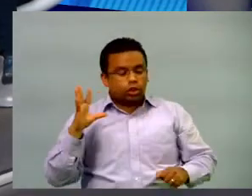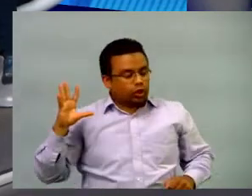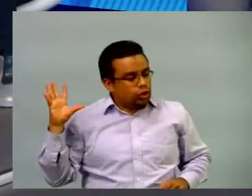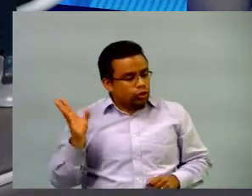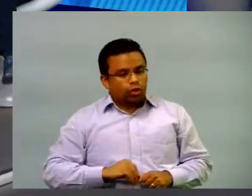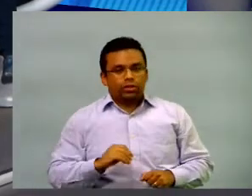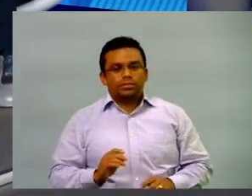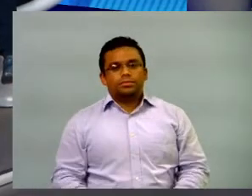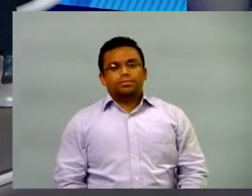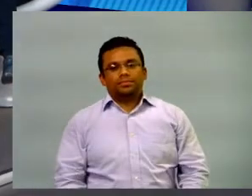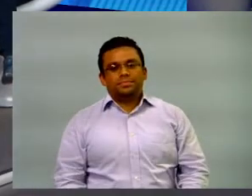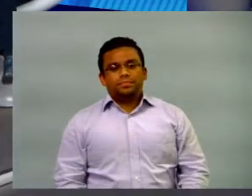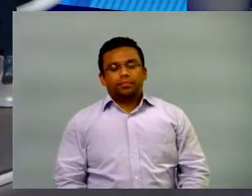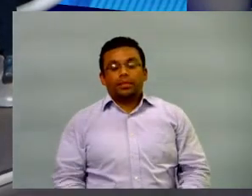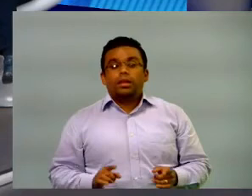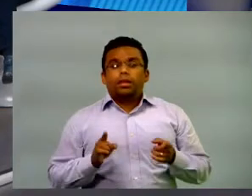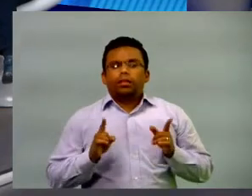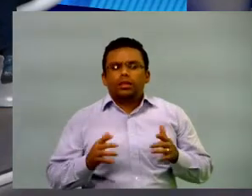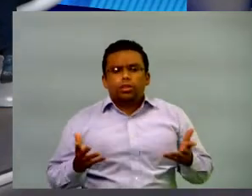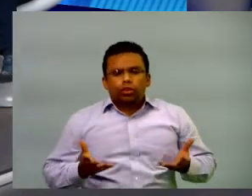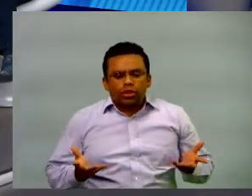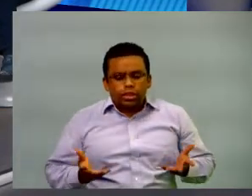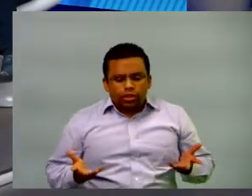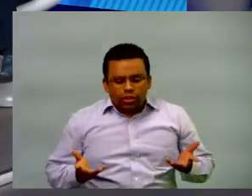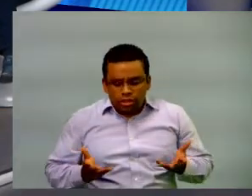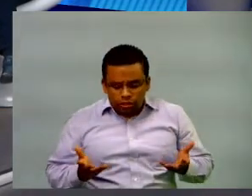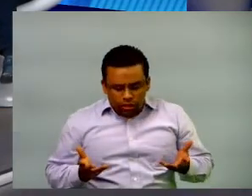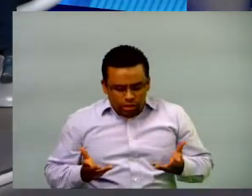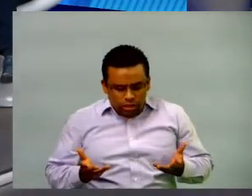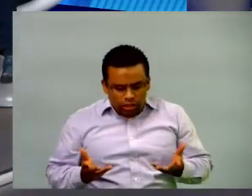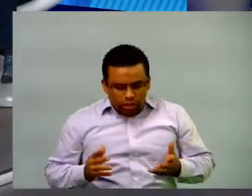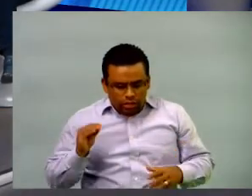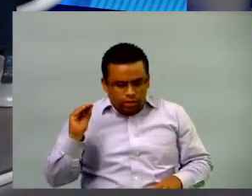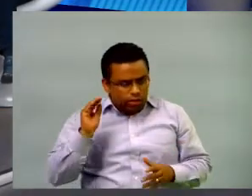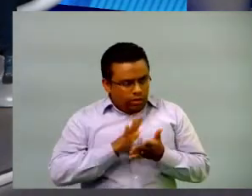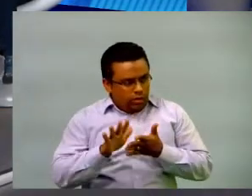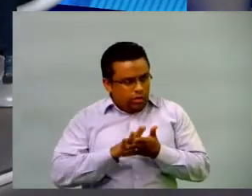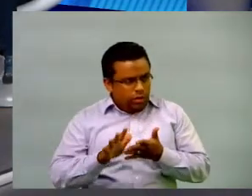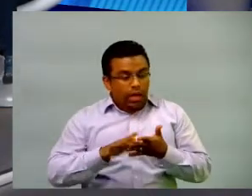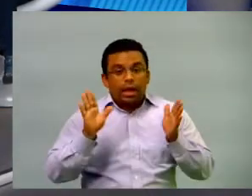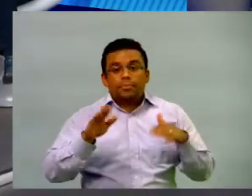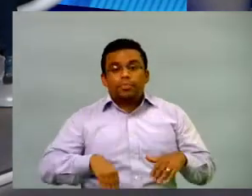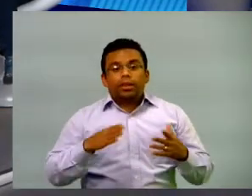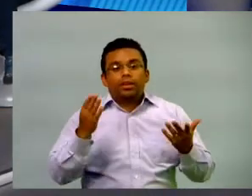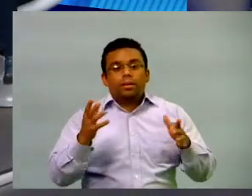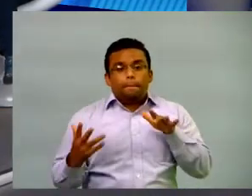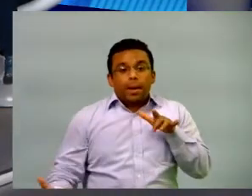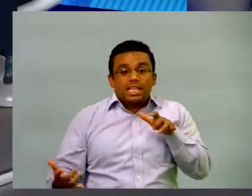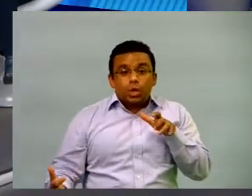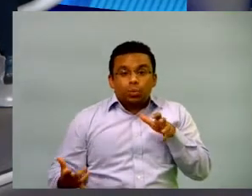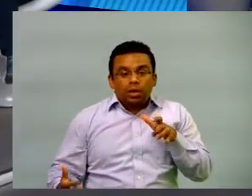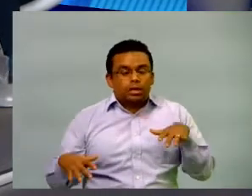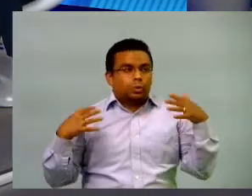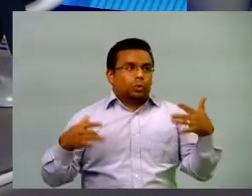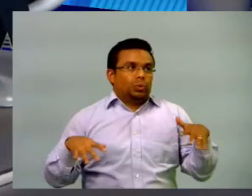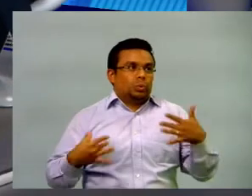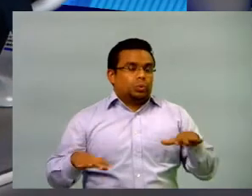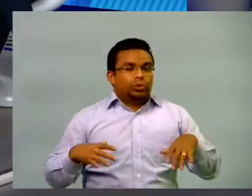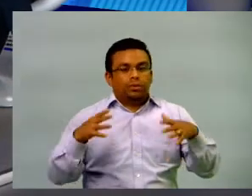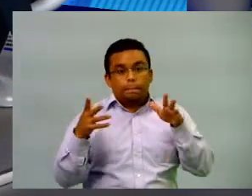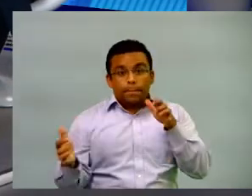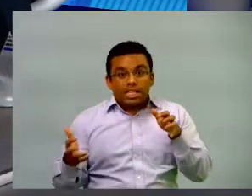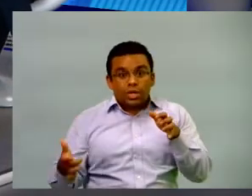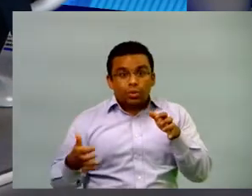mucho esta. ¿De dónde más? A ver, les cuento, queridos profes que están por allá, de Valledupar, que no se me olvide, de